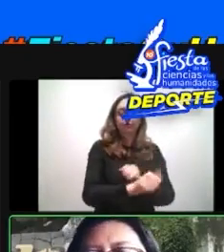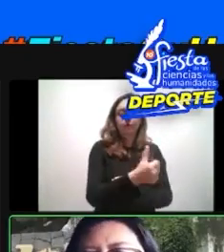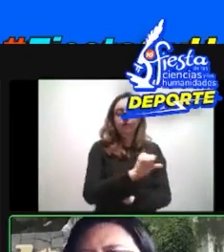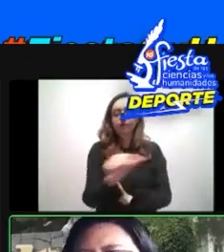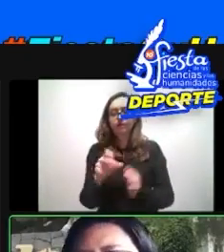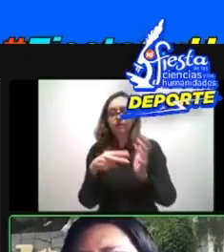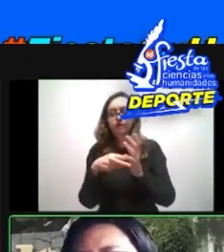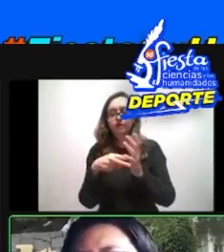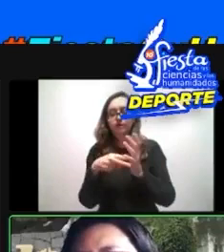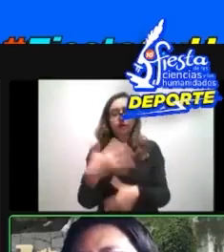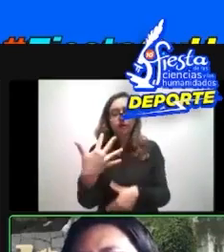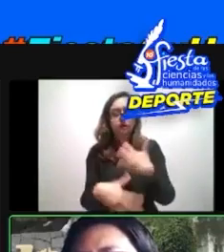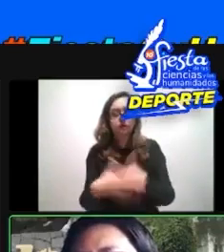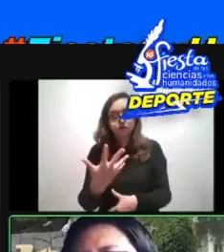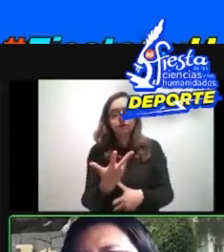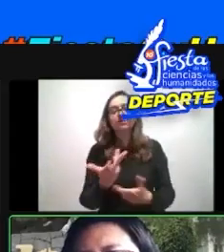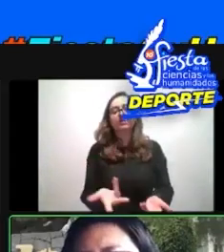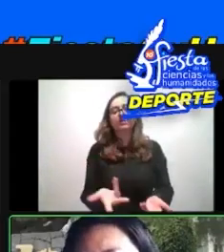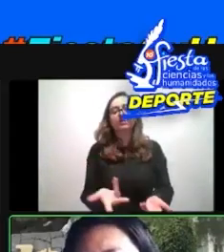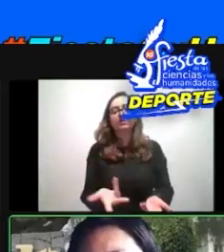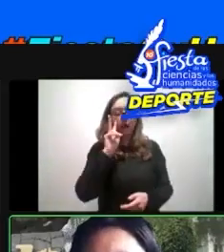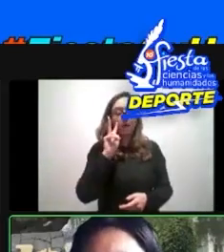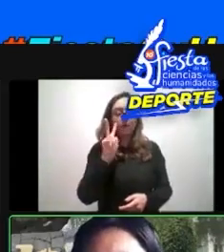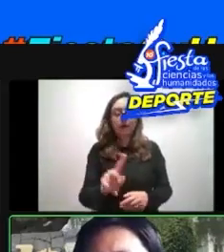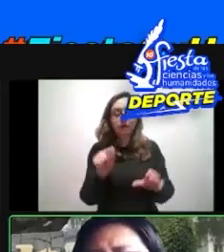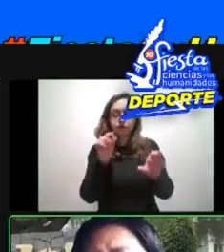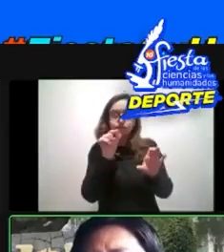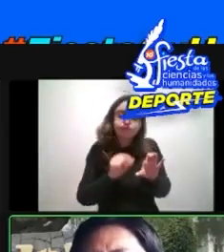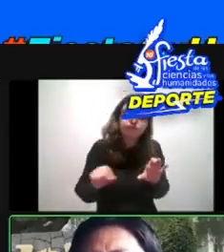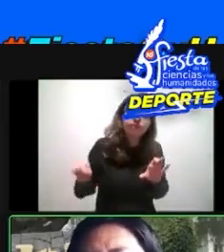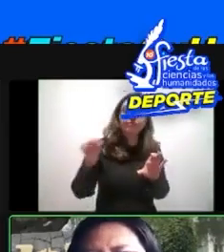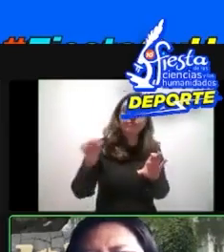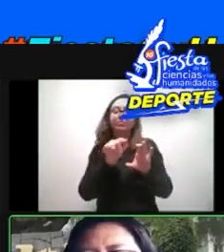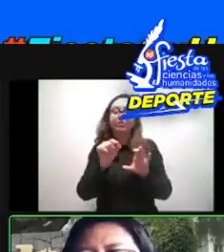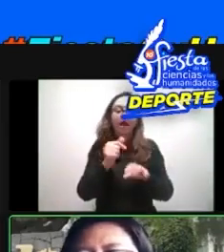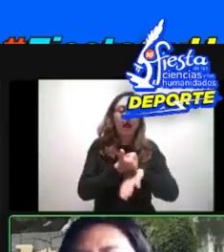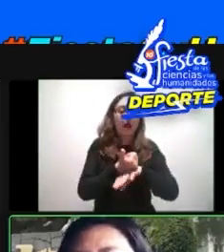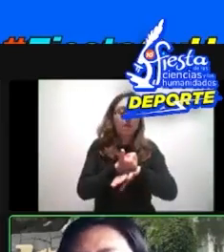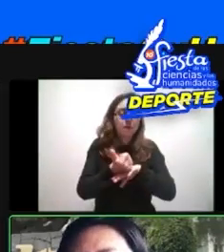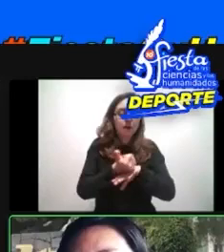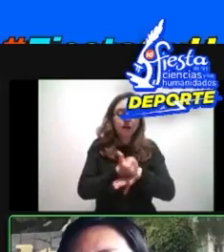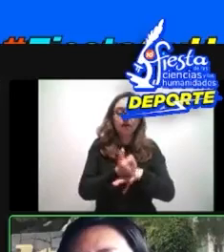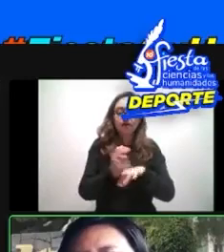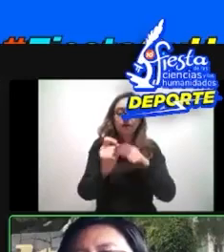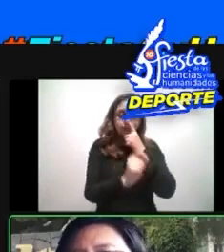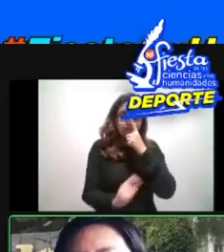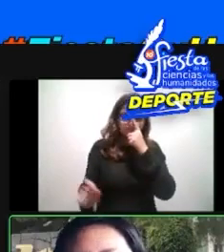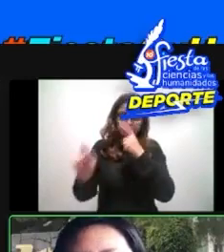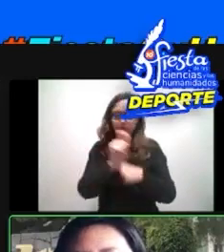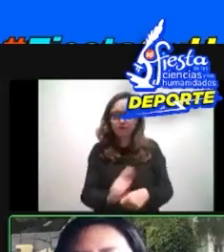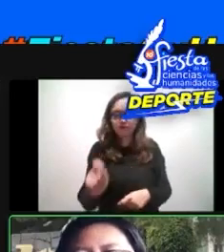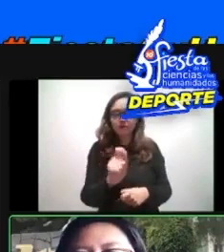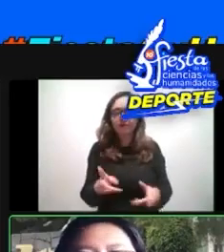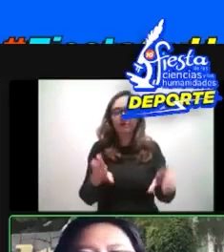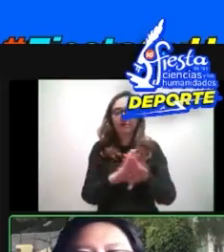y solamente me gustaría que se centren donde está el óvalo amarillo, porque aquí lo que vemos es el cambio que